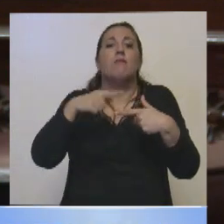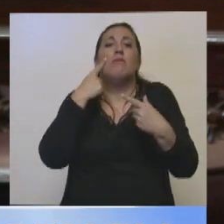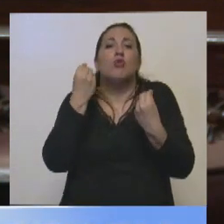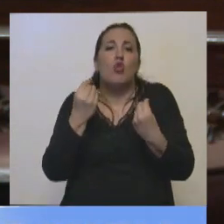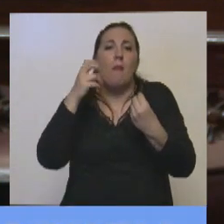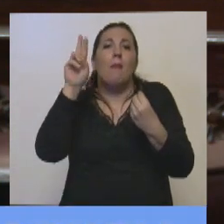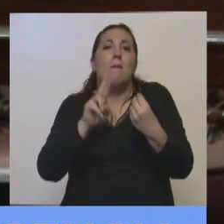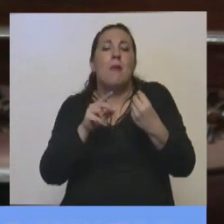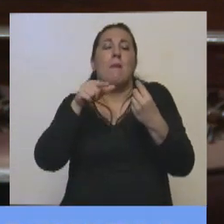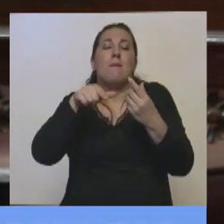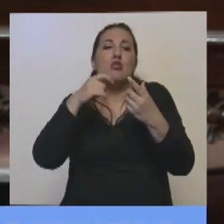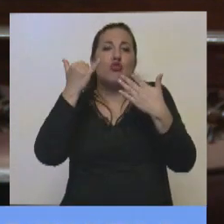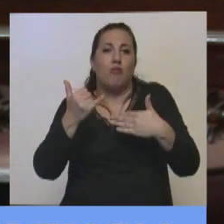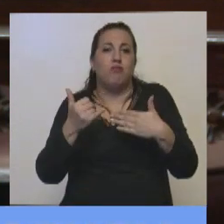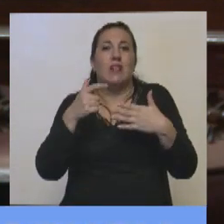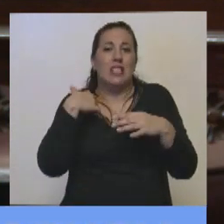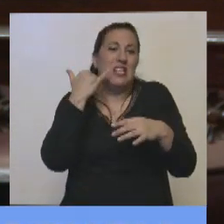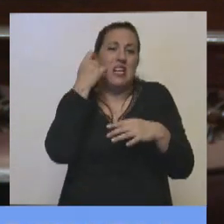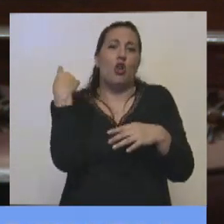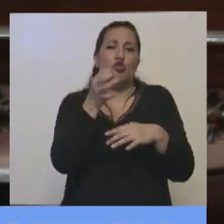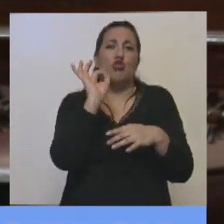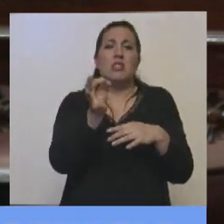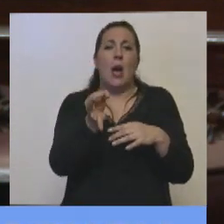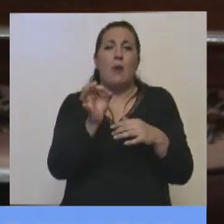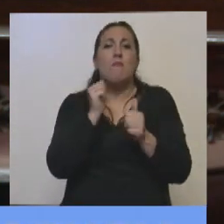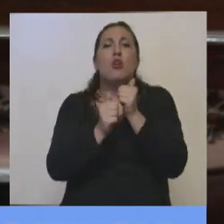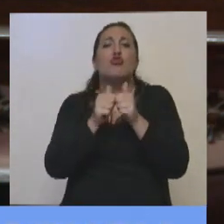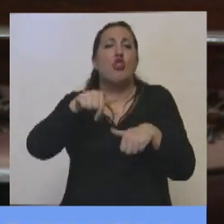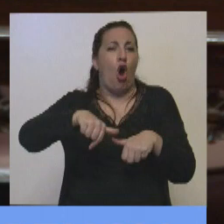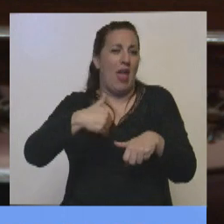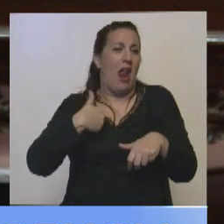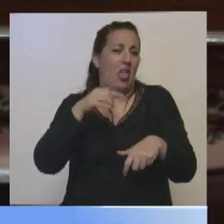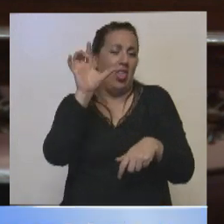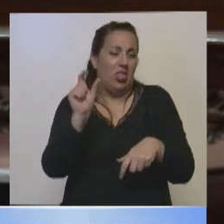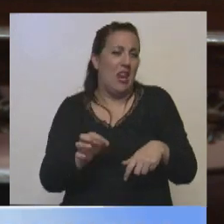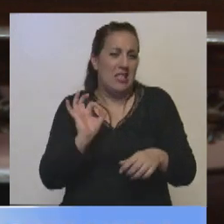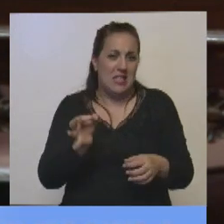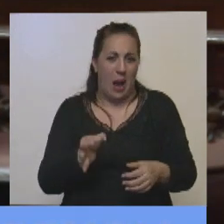conocemos la historia bien los argentinos de qué se trata